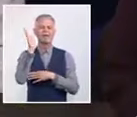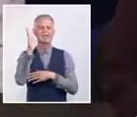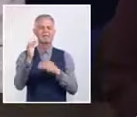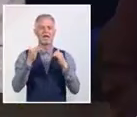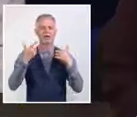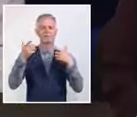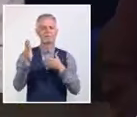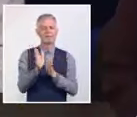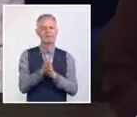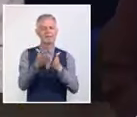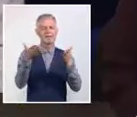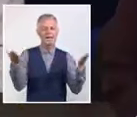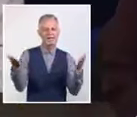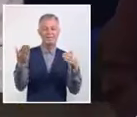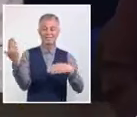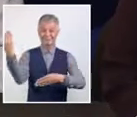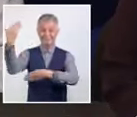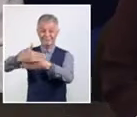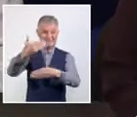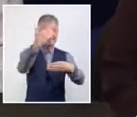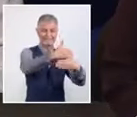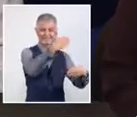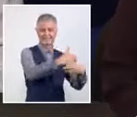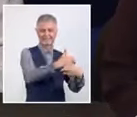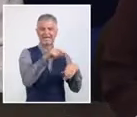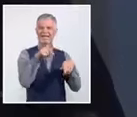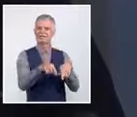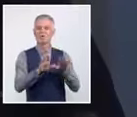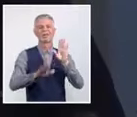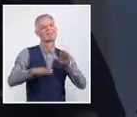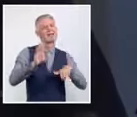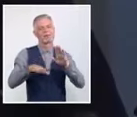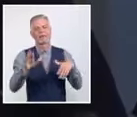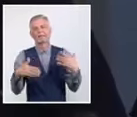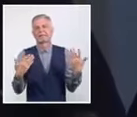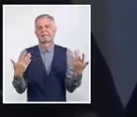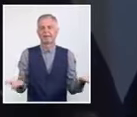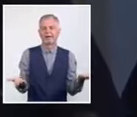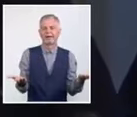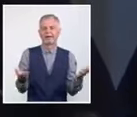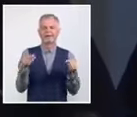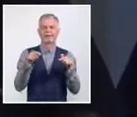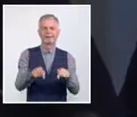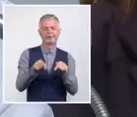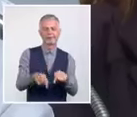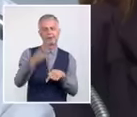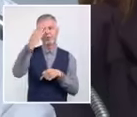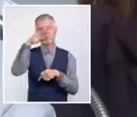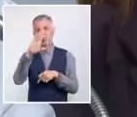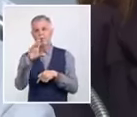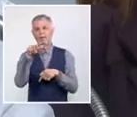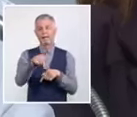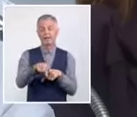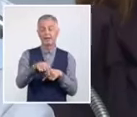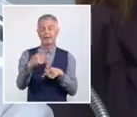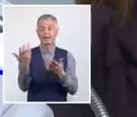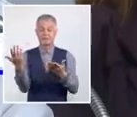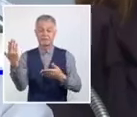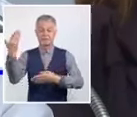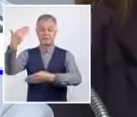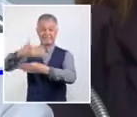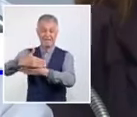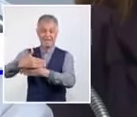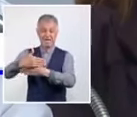se aclaró que el cierre de fronteras estará en dependencia de una transmisión instalada en el país. El cierre de fronteras es